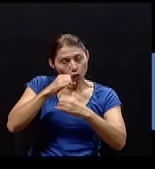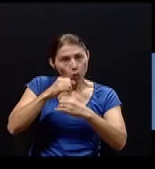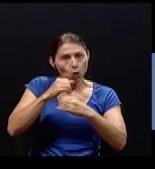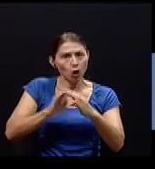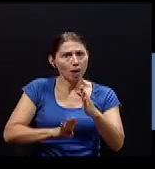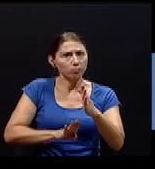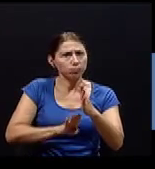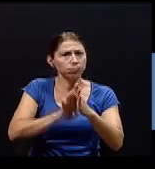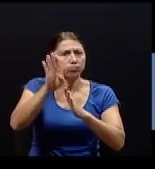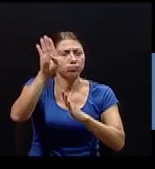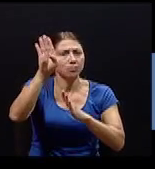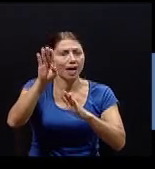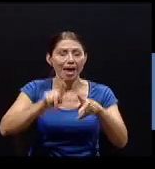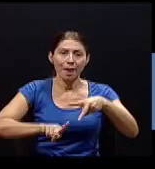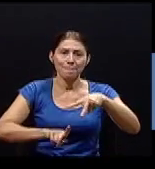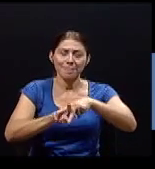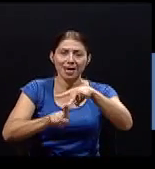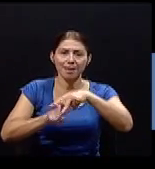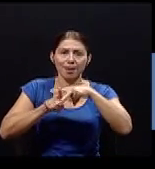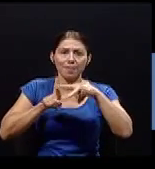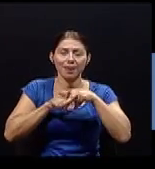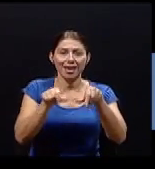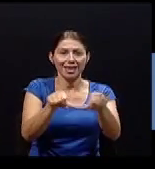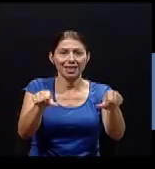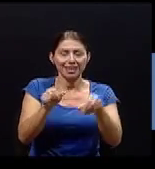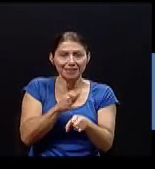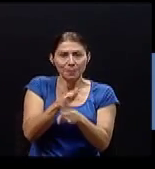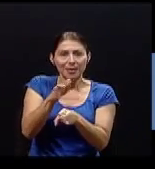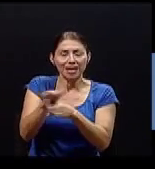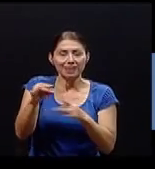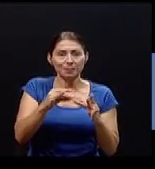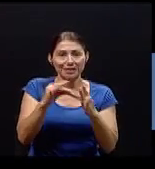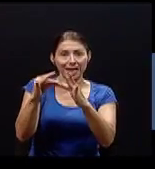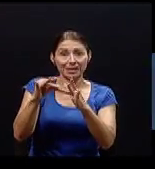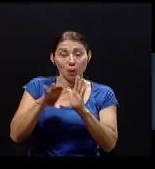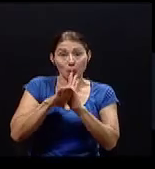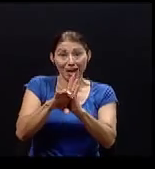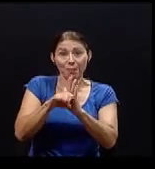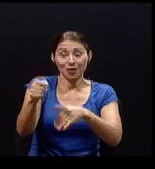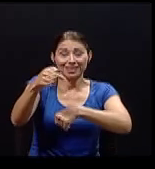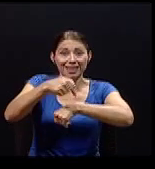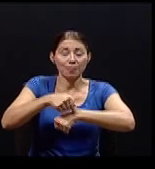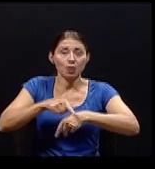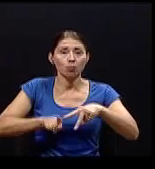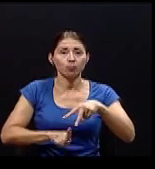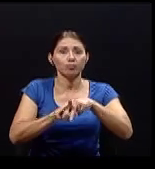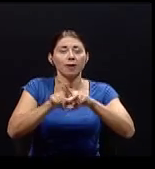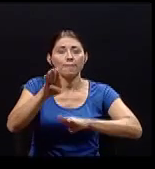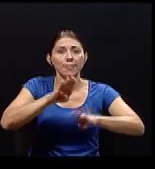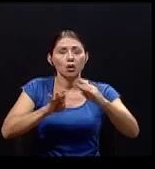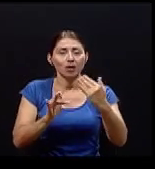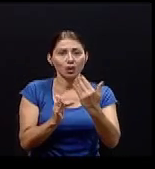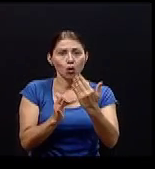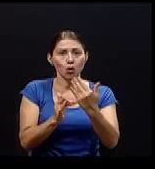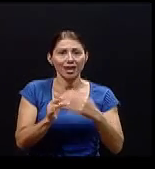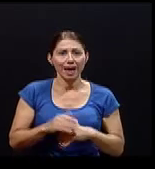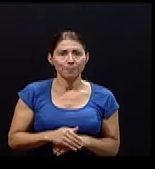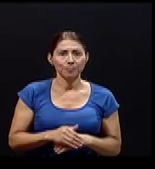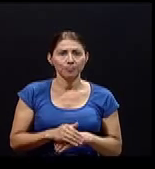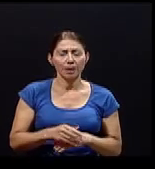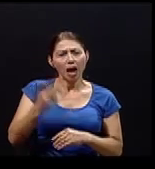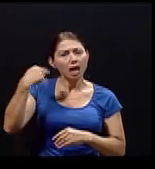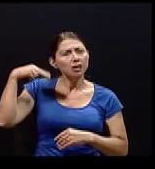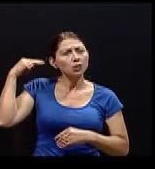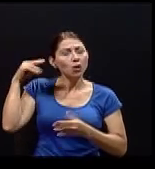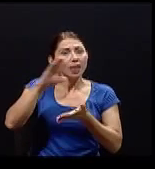y que surgieran disciplinas especializadas. Por ejemplo, es en este tiempo que surge la biotecnología. Según la